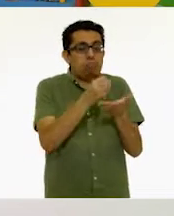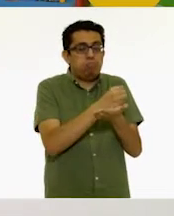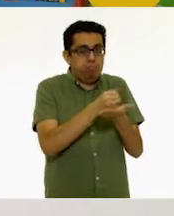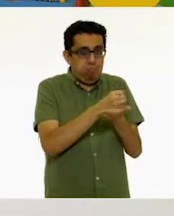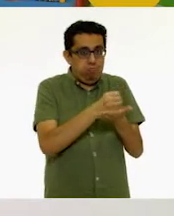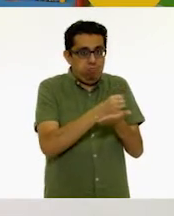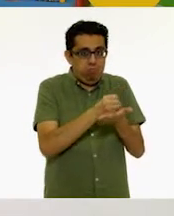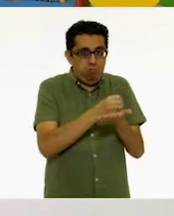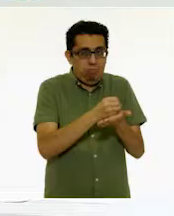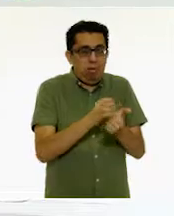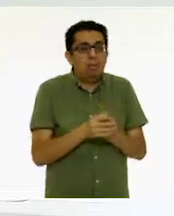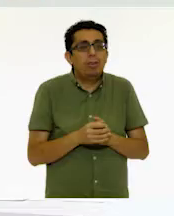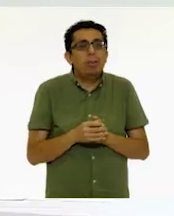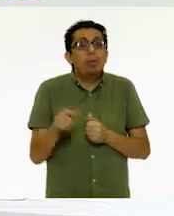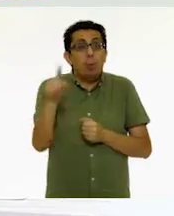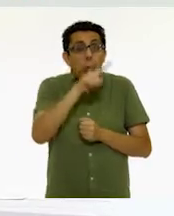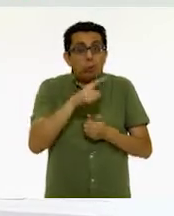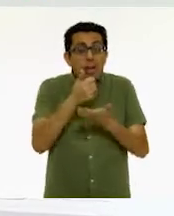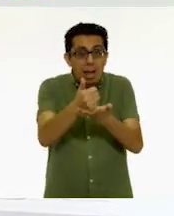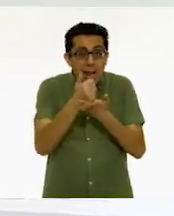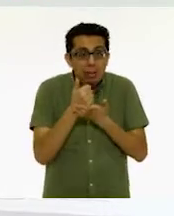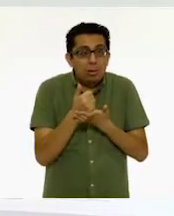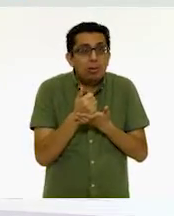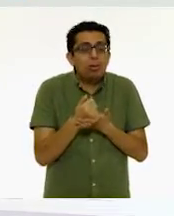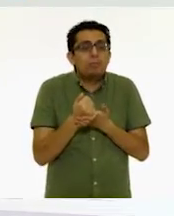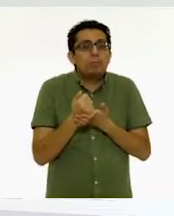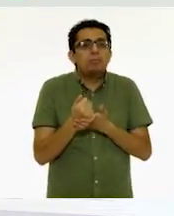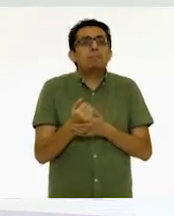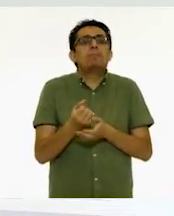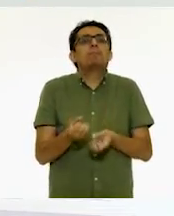¿vamos? Y son